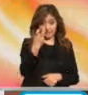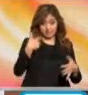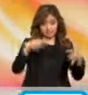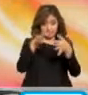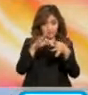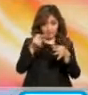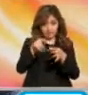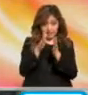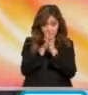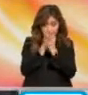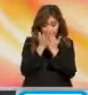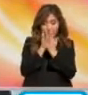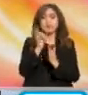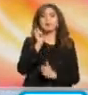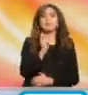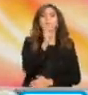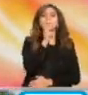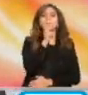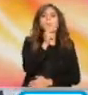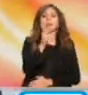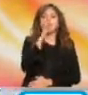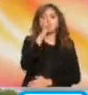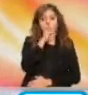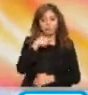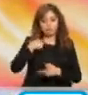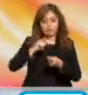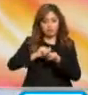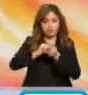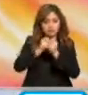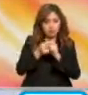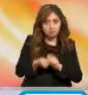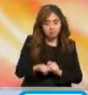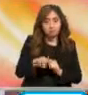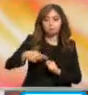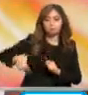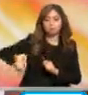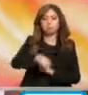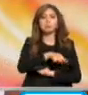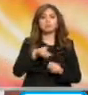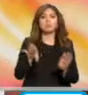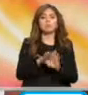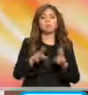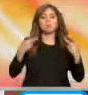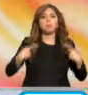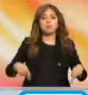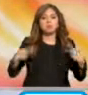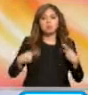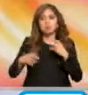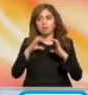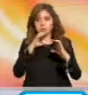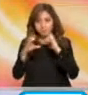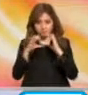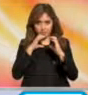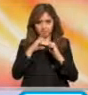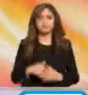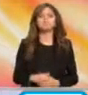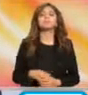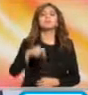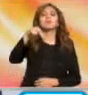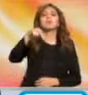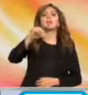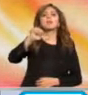Claro. Así dicen, no, es un dialecto. No, son lenguajes, ¿no? Claro. Es ¿no? la herramienta. Sí. Entonces, ahí, Imagínate. según el